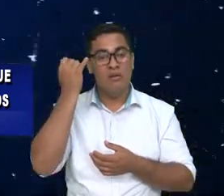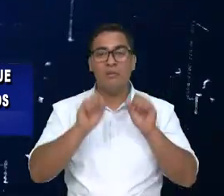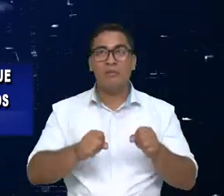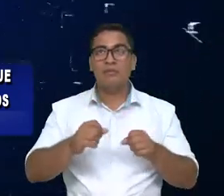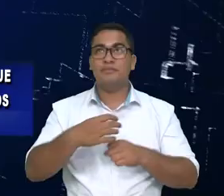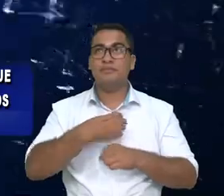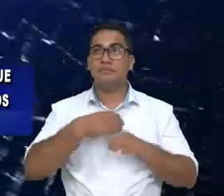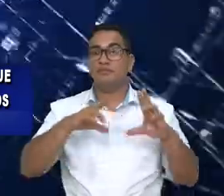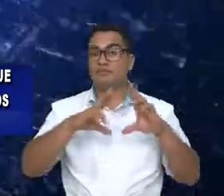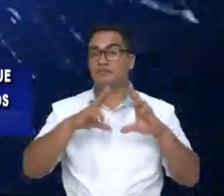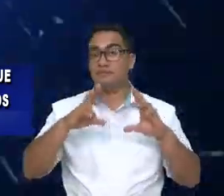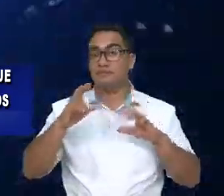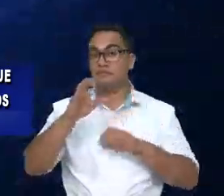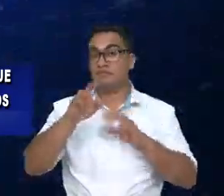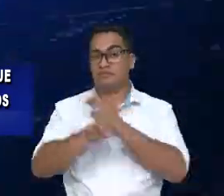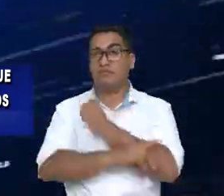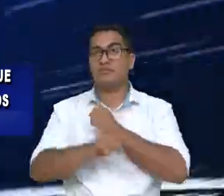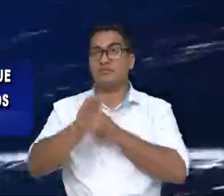mundo.